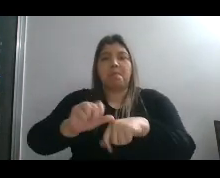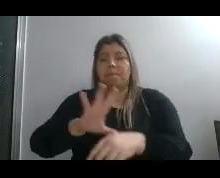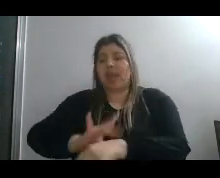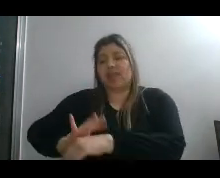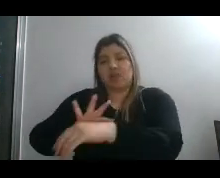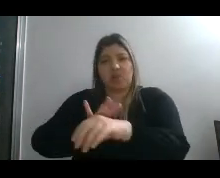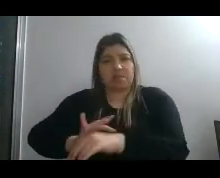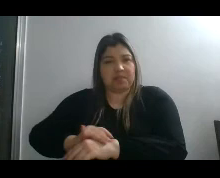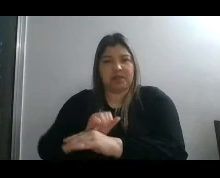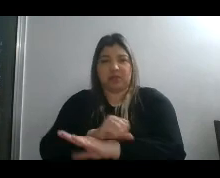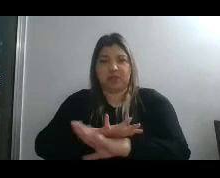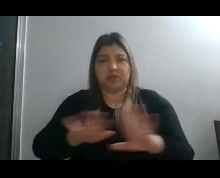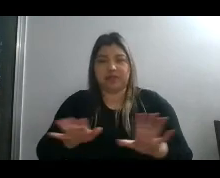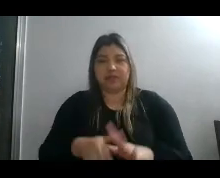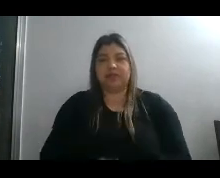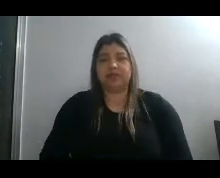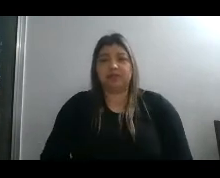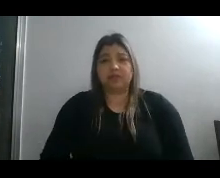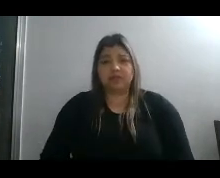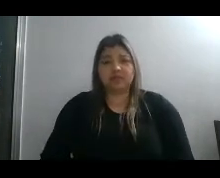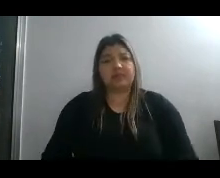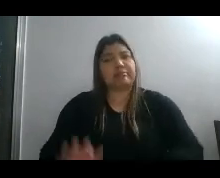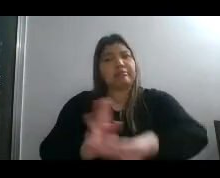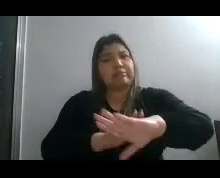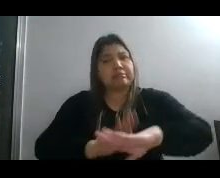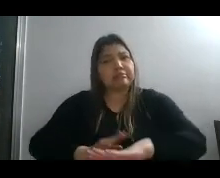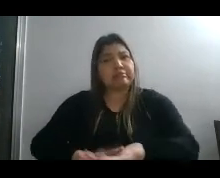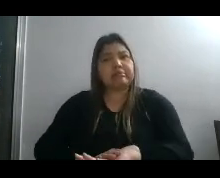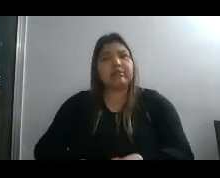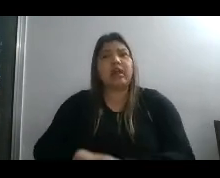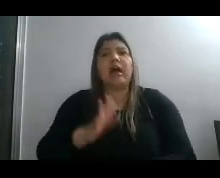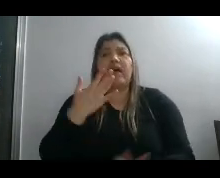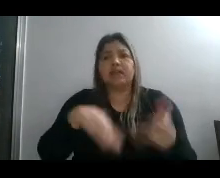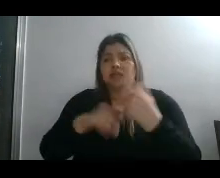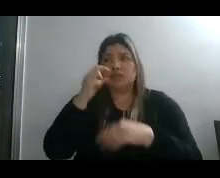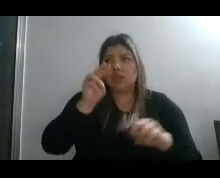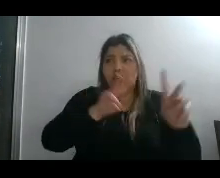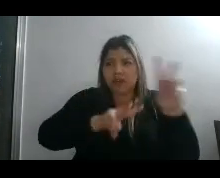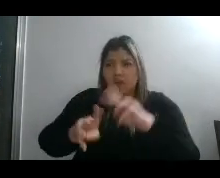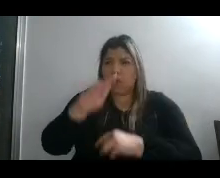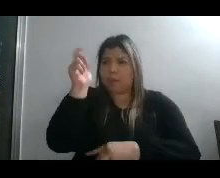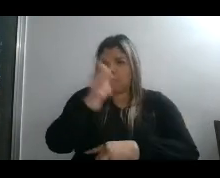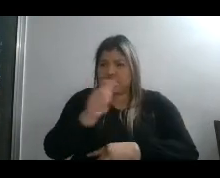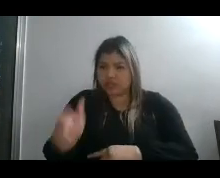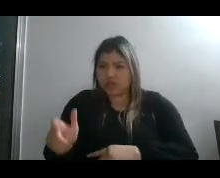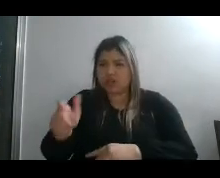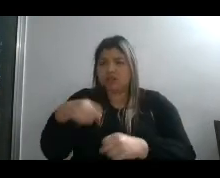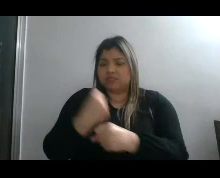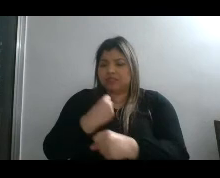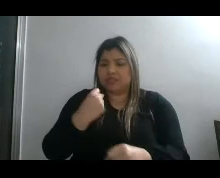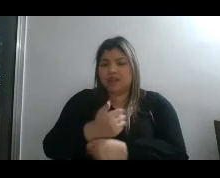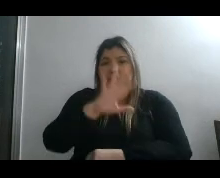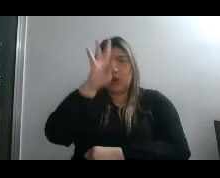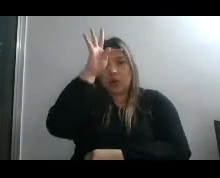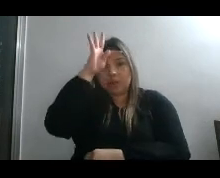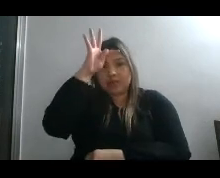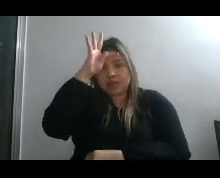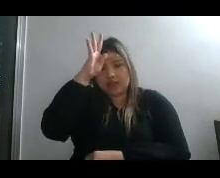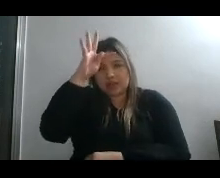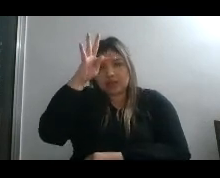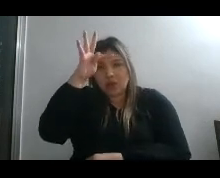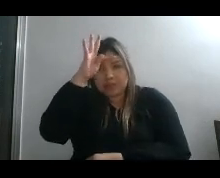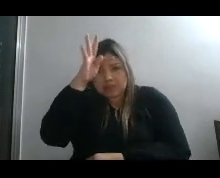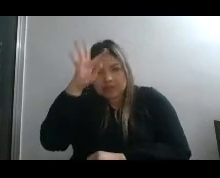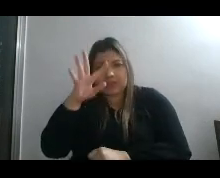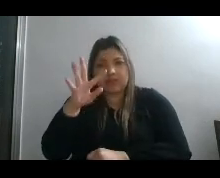personal hospitalario, muchos salen a la cafetería de la esquina con su bata y luego regresan al hospital. ¿Puedo prohibir esta práctica por